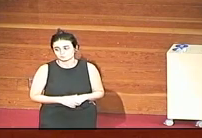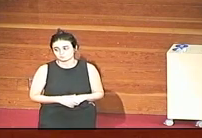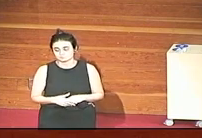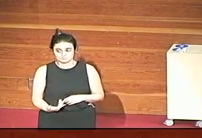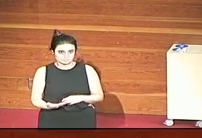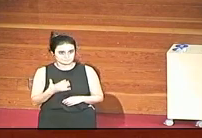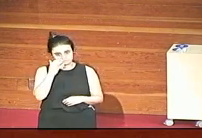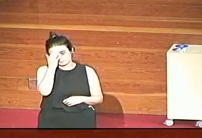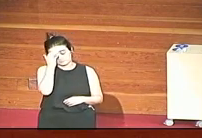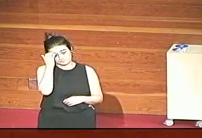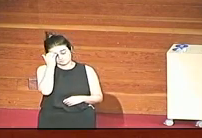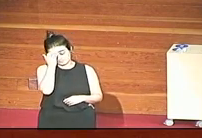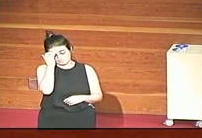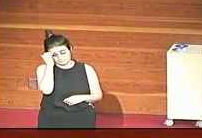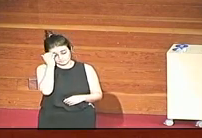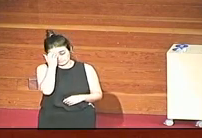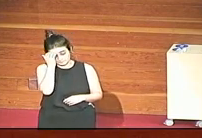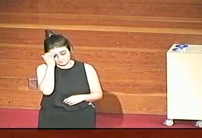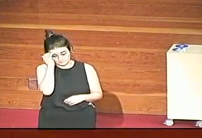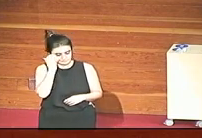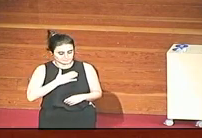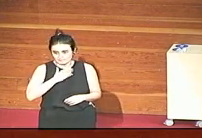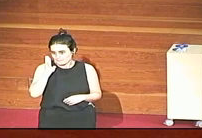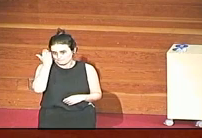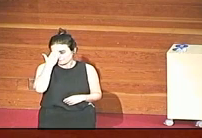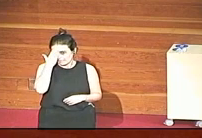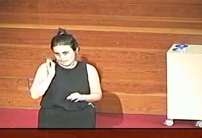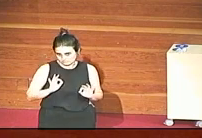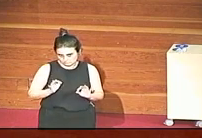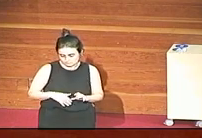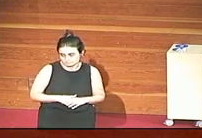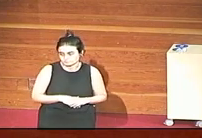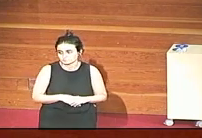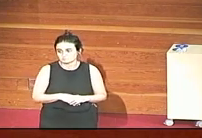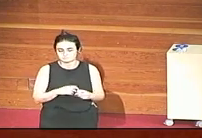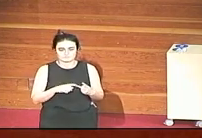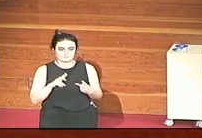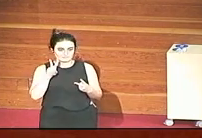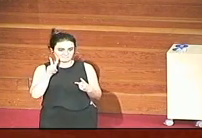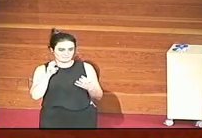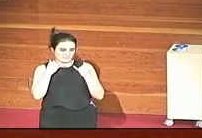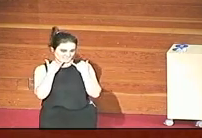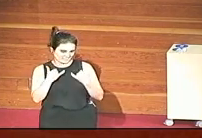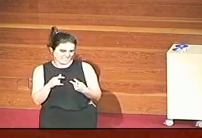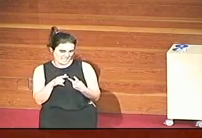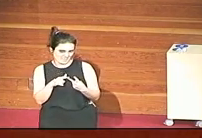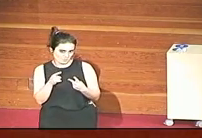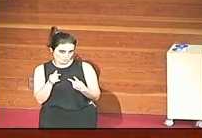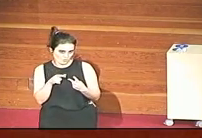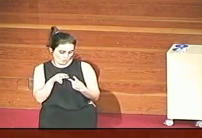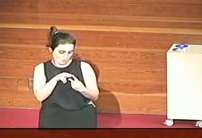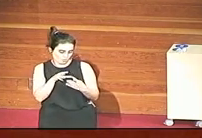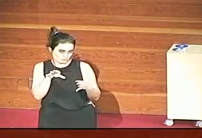bueno lo principal y lo más urgente y el tema energético lo ligó con lo